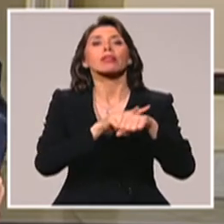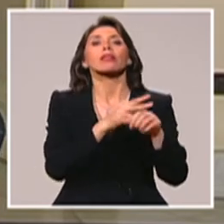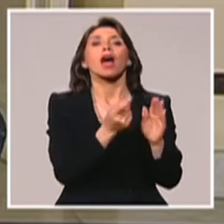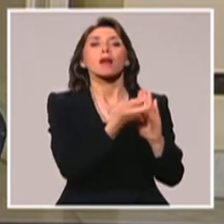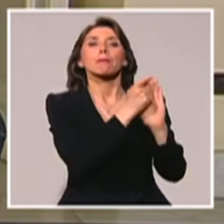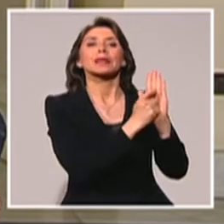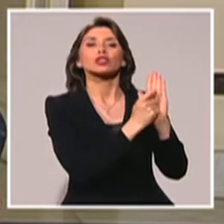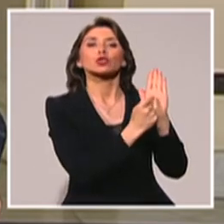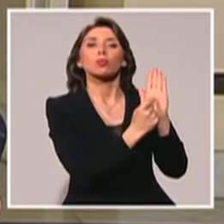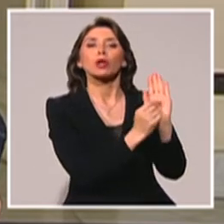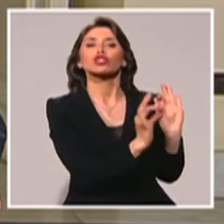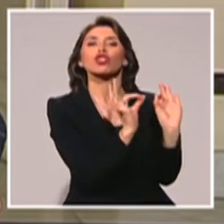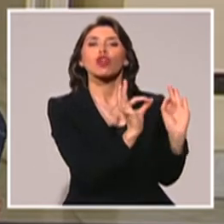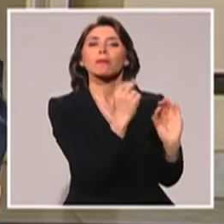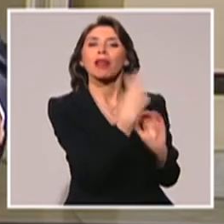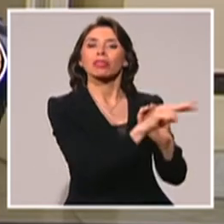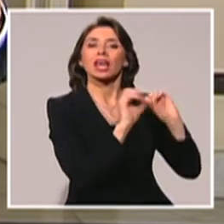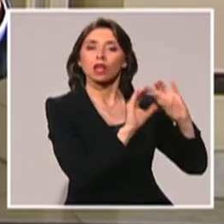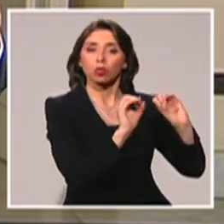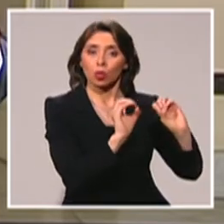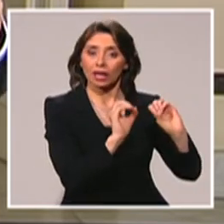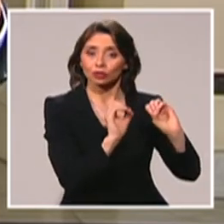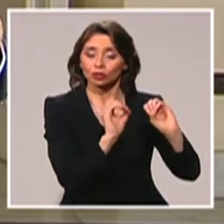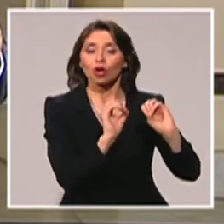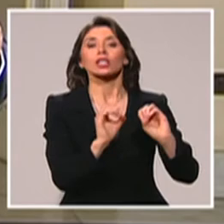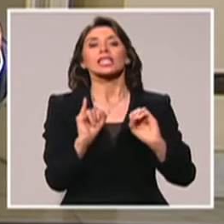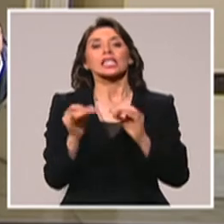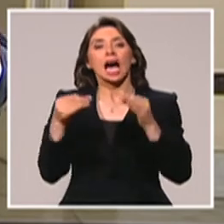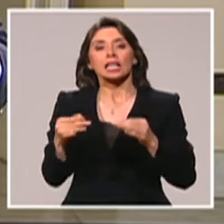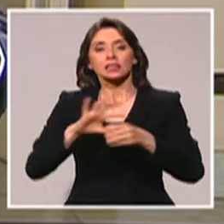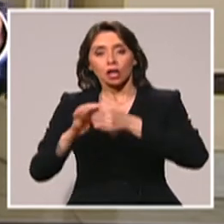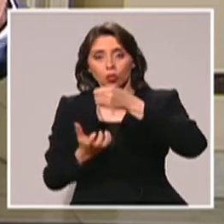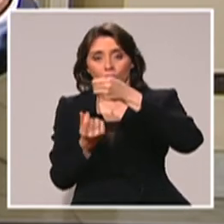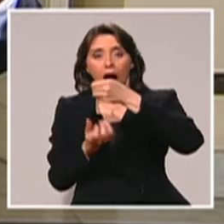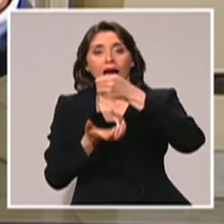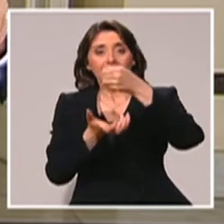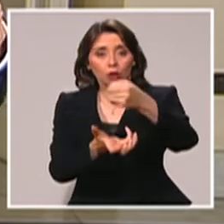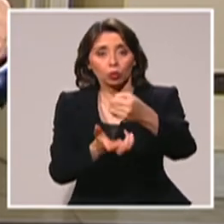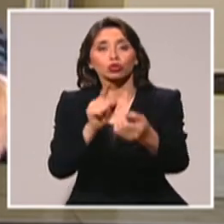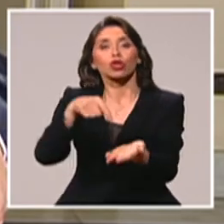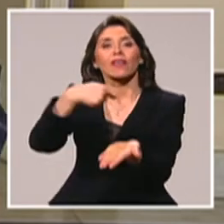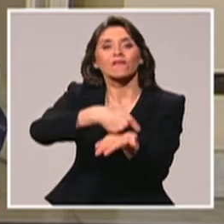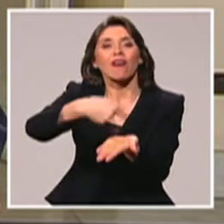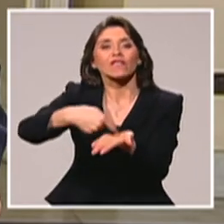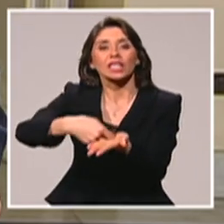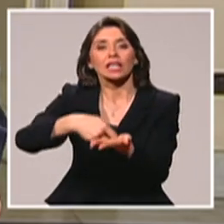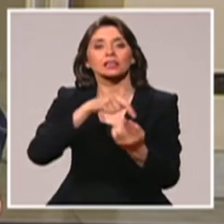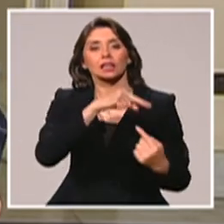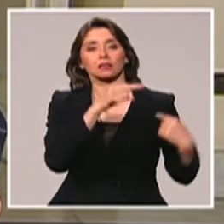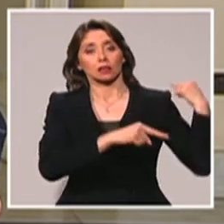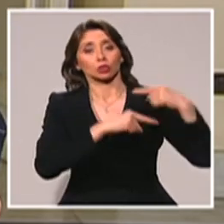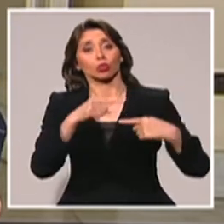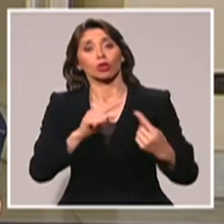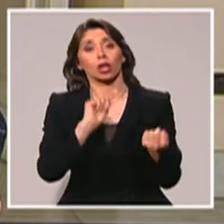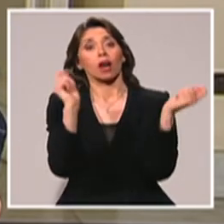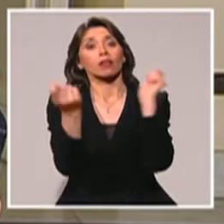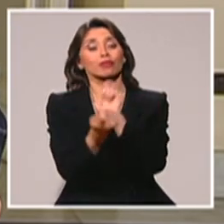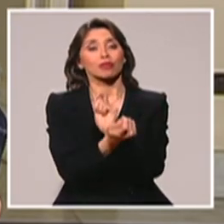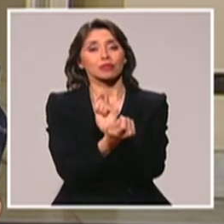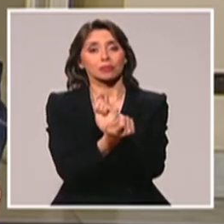de la educación y para asegurar los recursos que financiarán esta histórica reforma